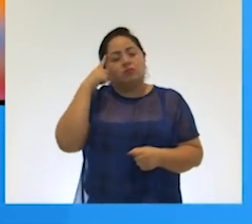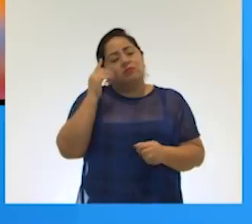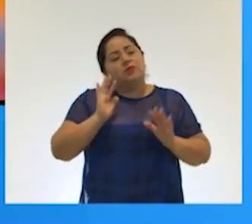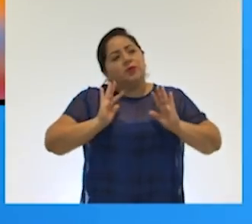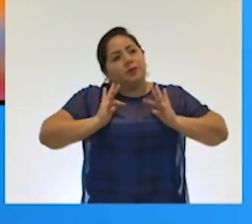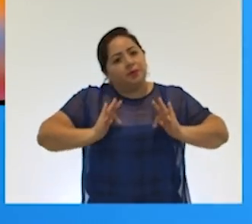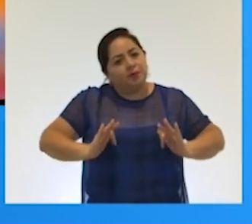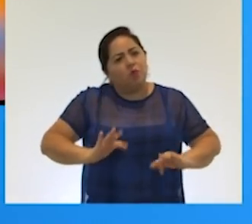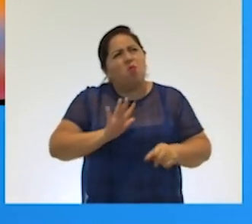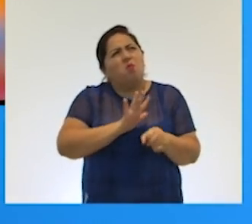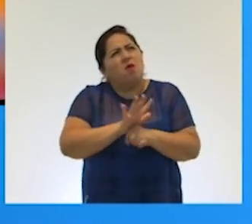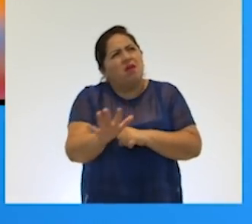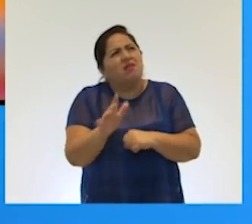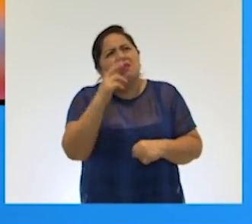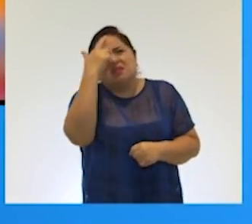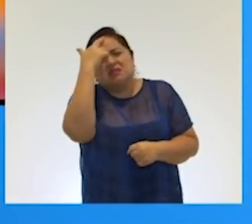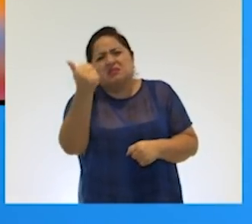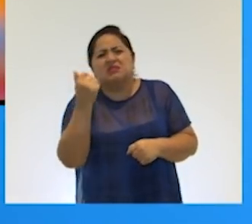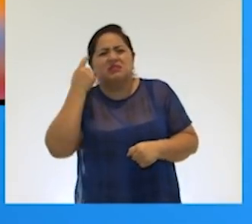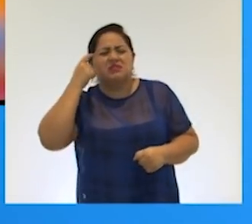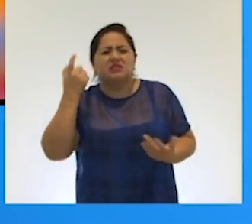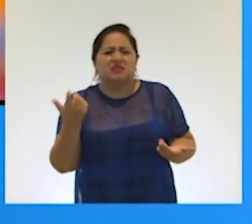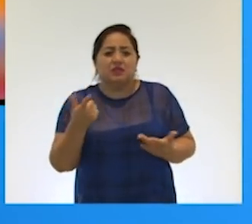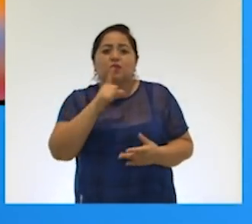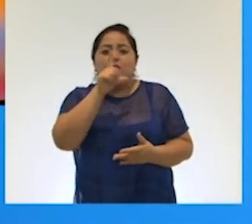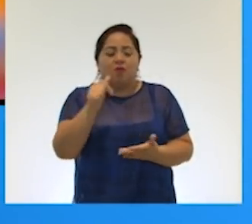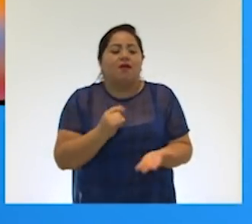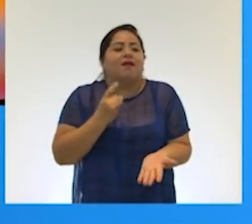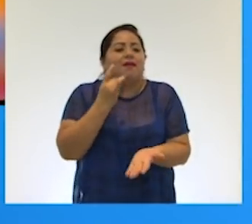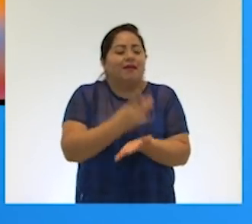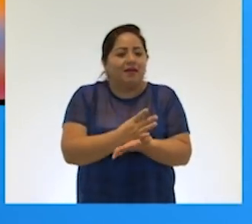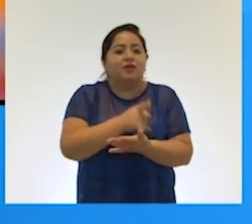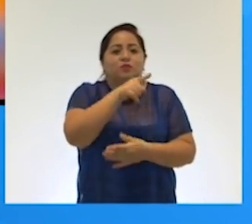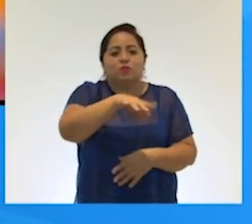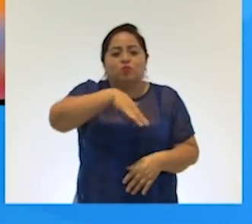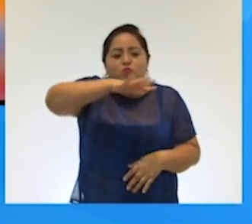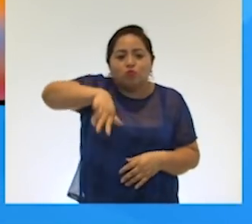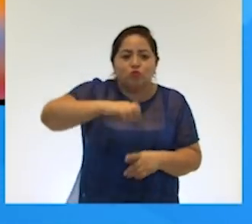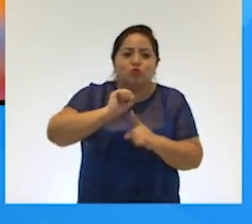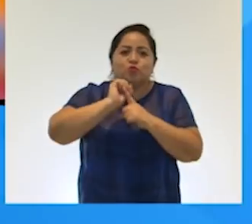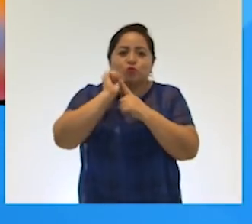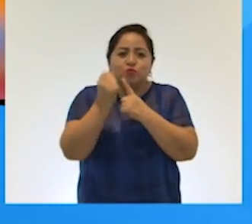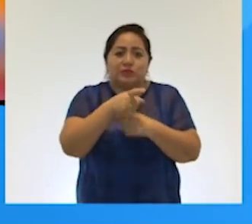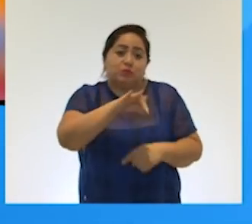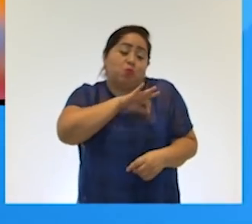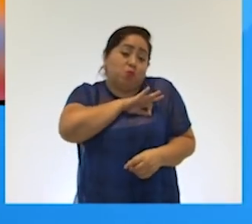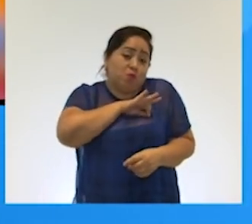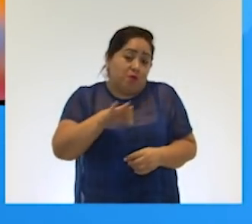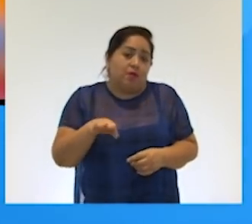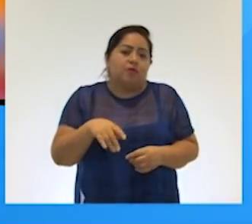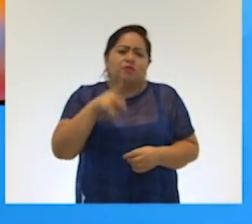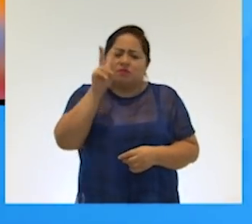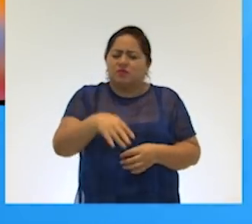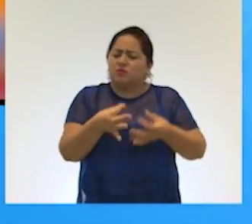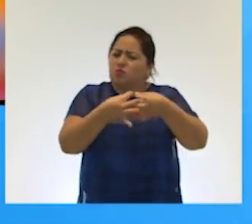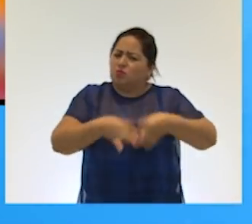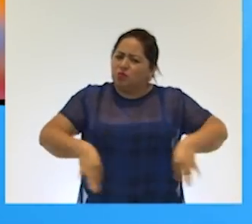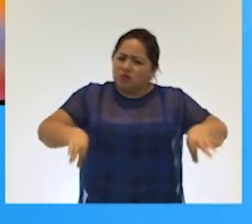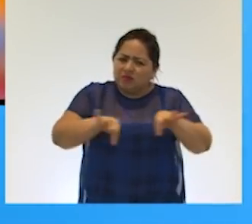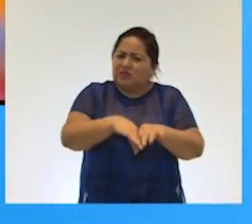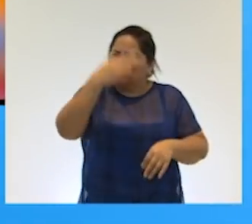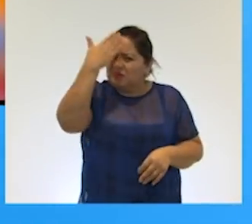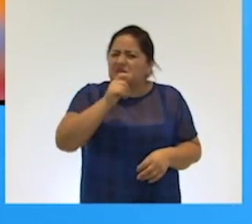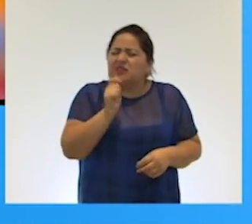pensar cuál puede ser esa razón. Identifícala y busca una solución si es posible. Es muy importante saber